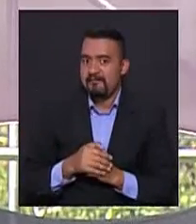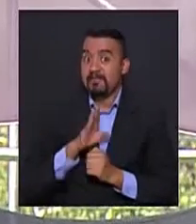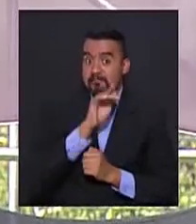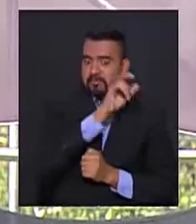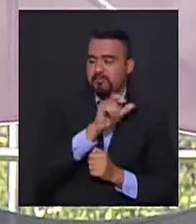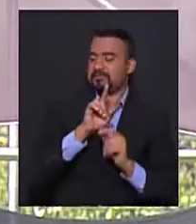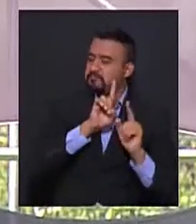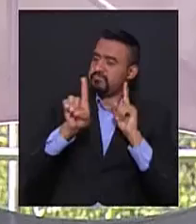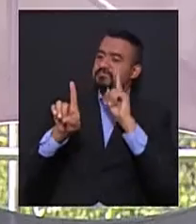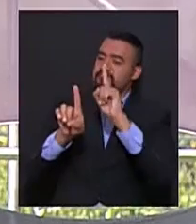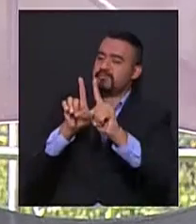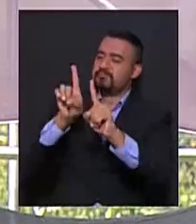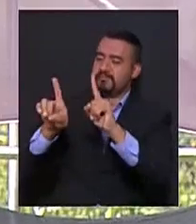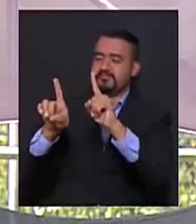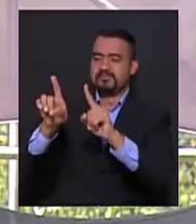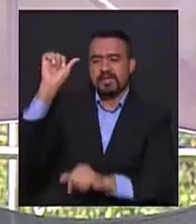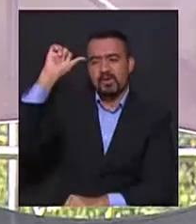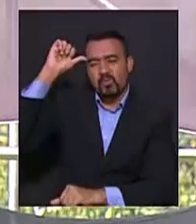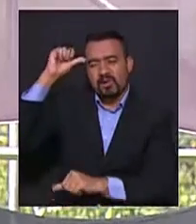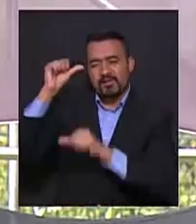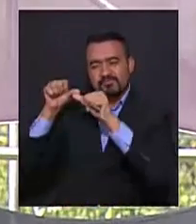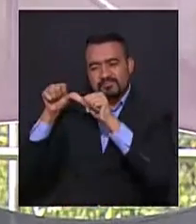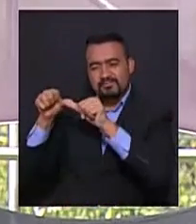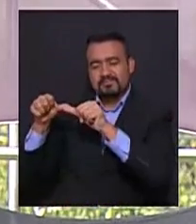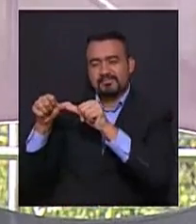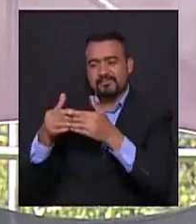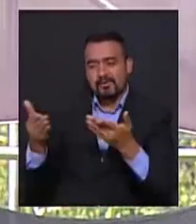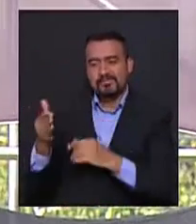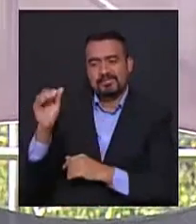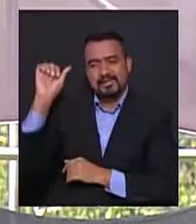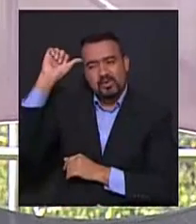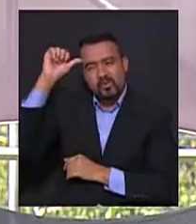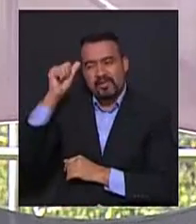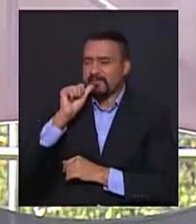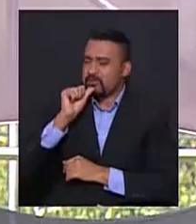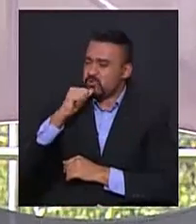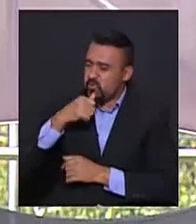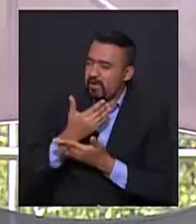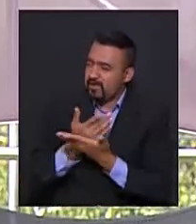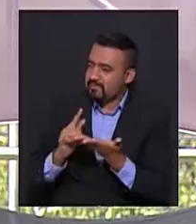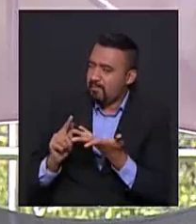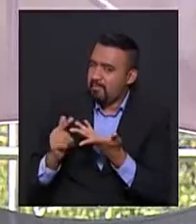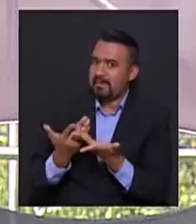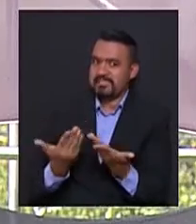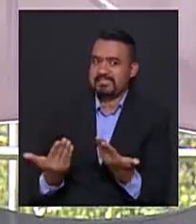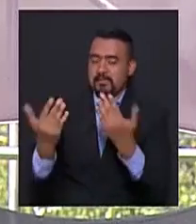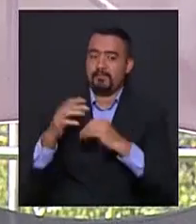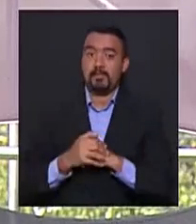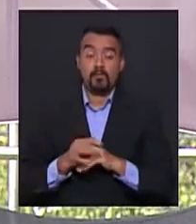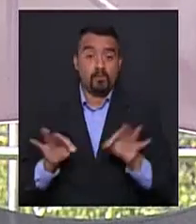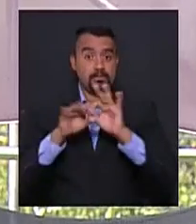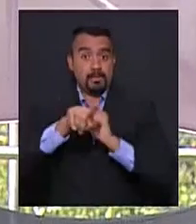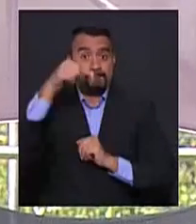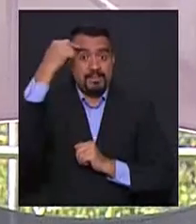honrar nuestro dolor y no seguir dándole la espalda. En el memorial habrá ruinas que